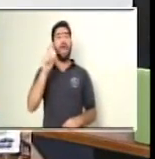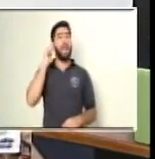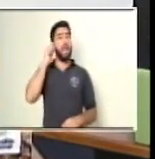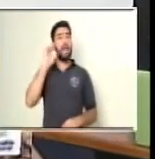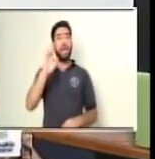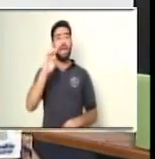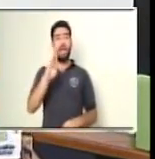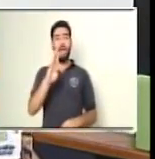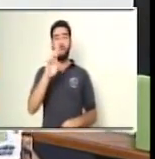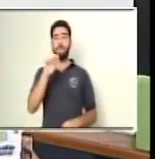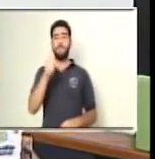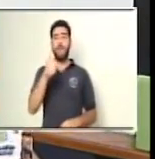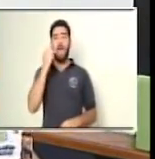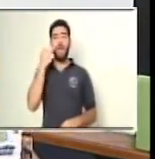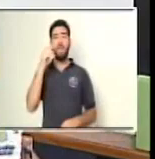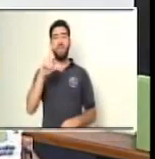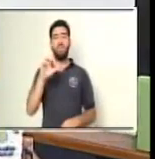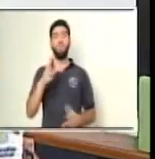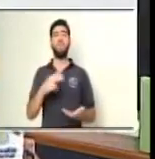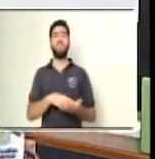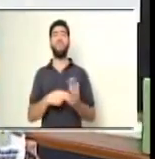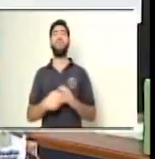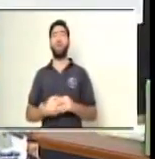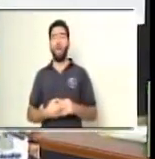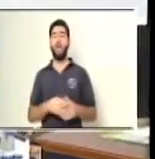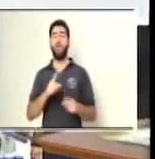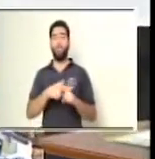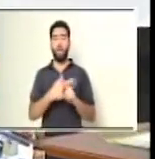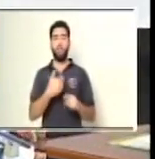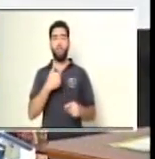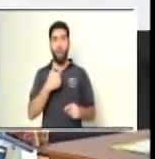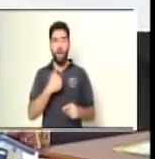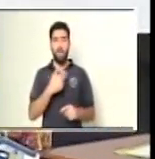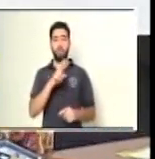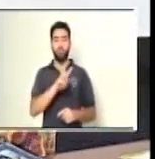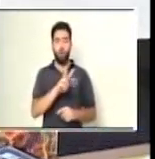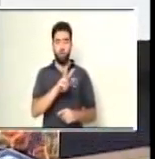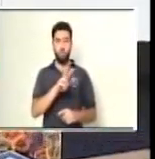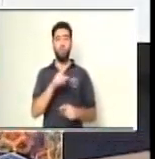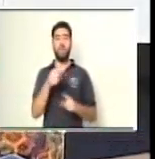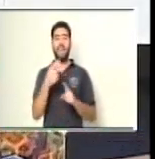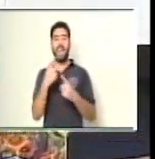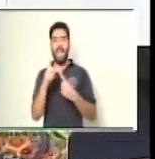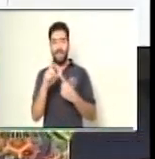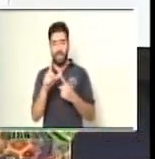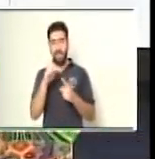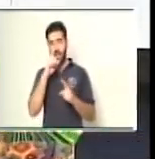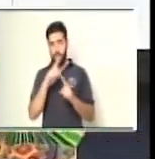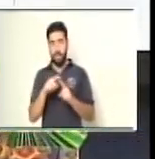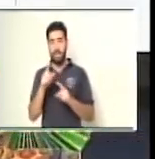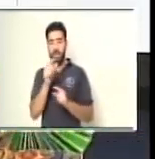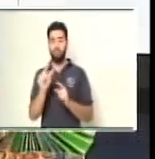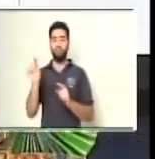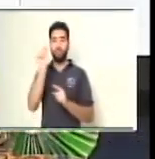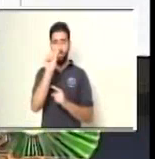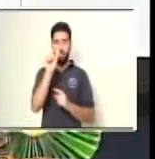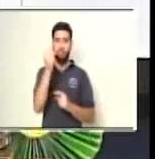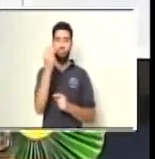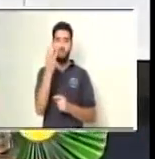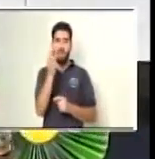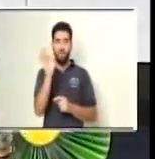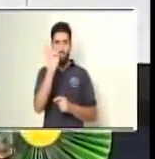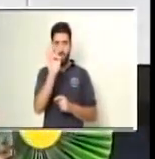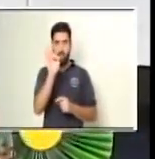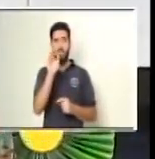por cuatro elementos: signo, coeficiente, variable y exponente. Tenemos entonces